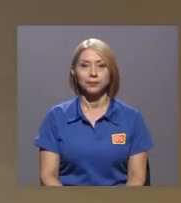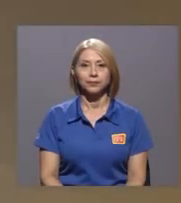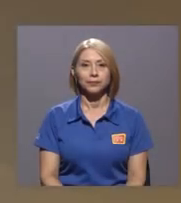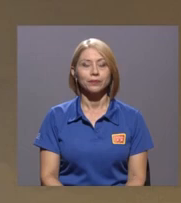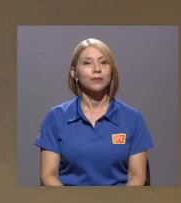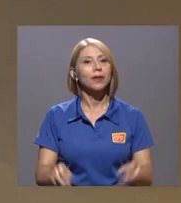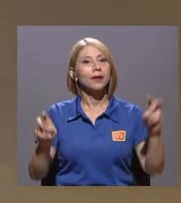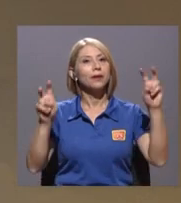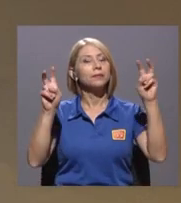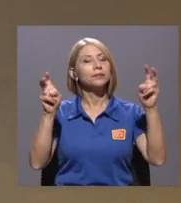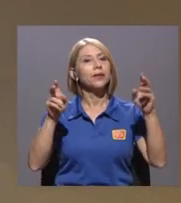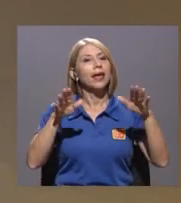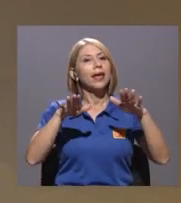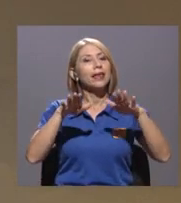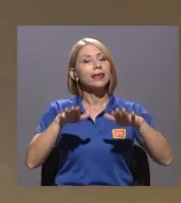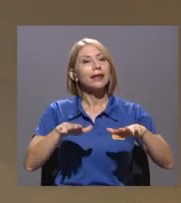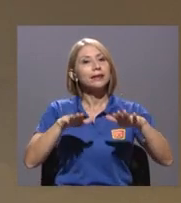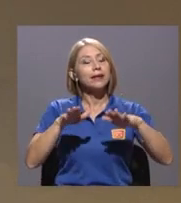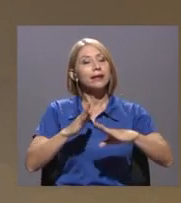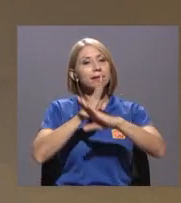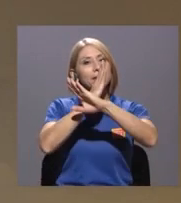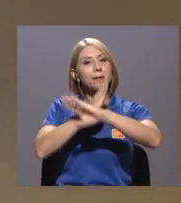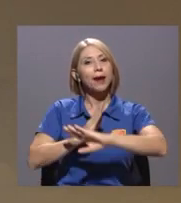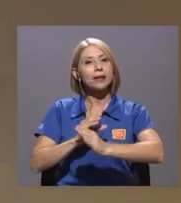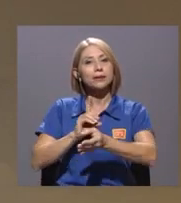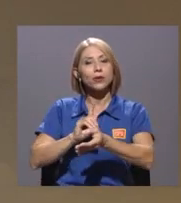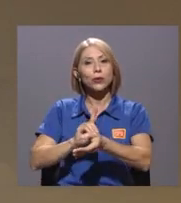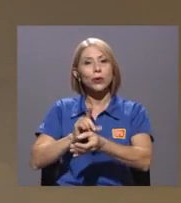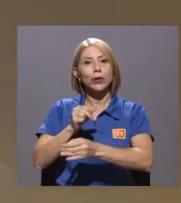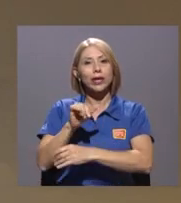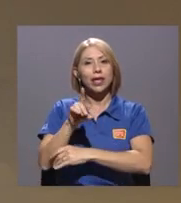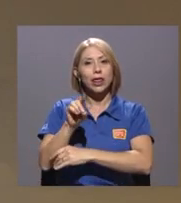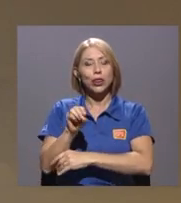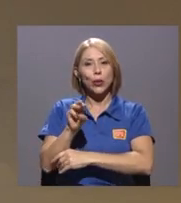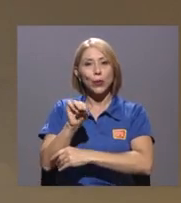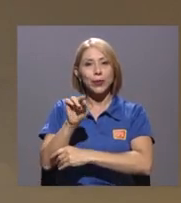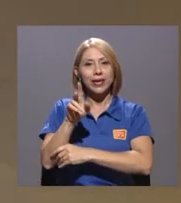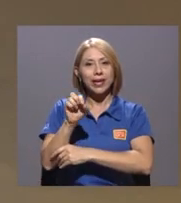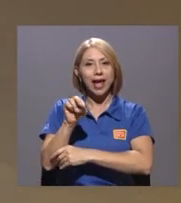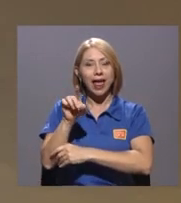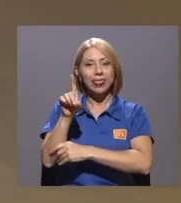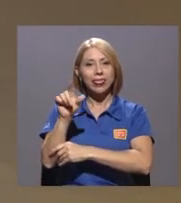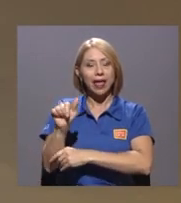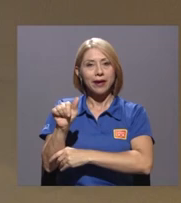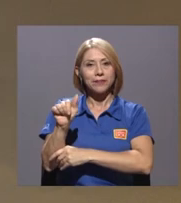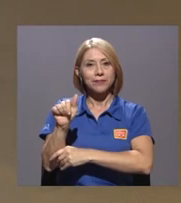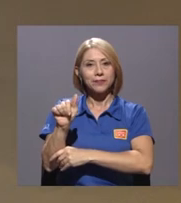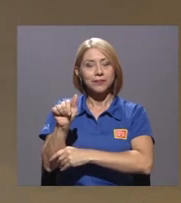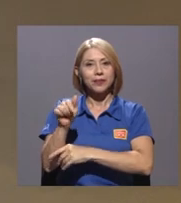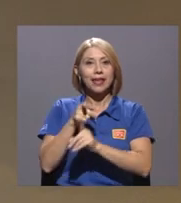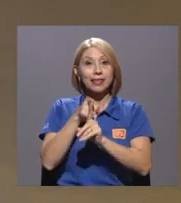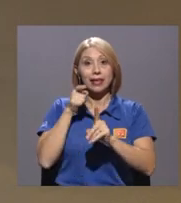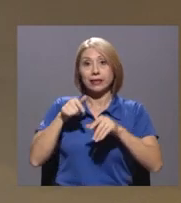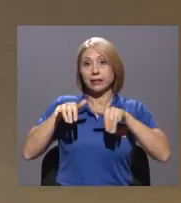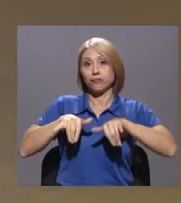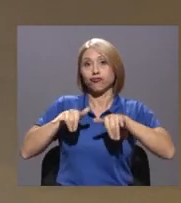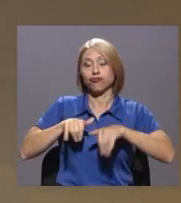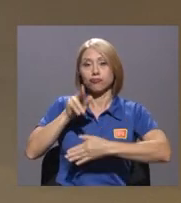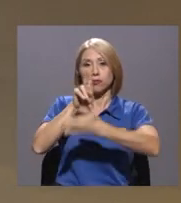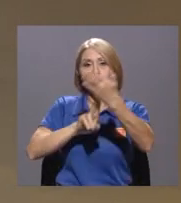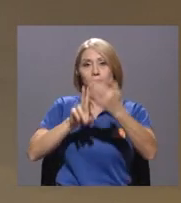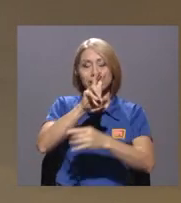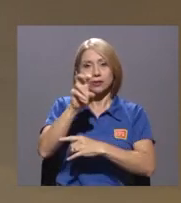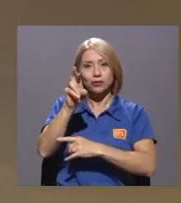descanse en paz el doctor guido miranda y desde la universidad de costa rica